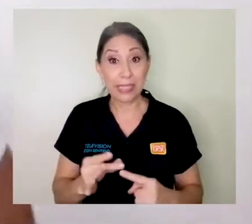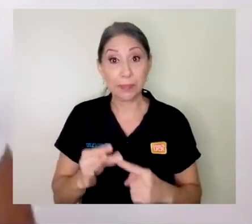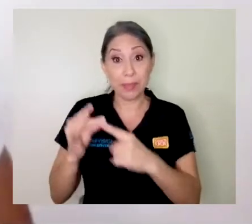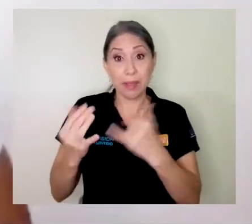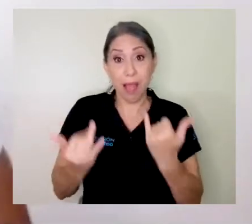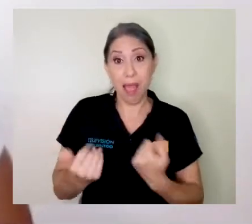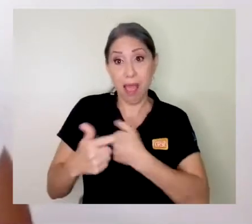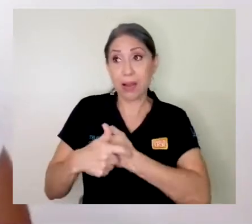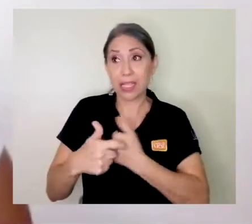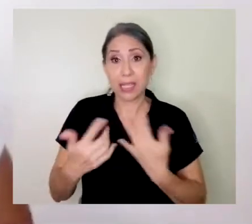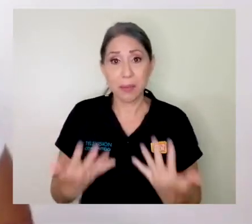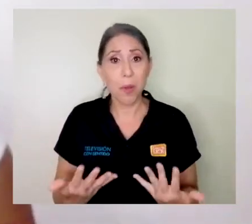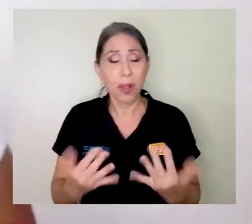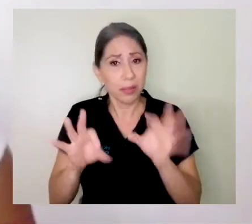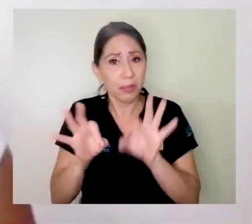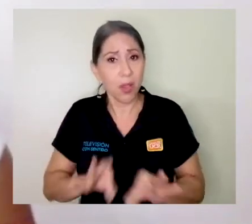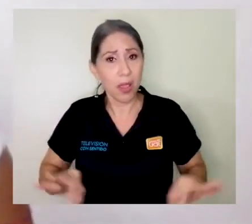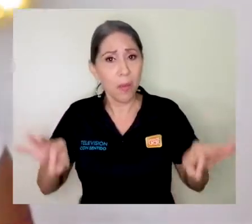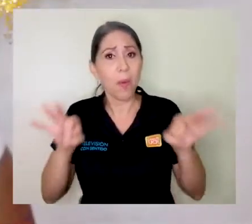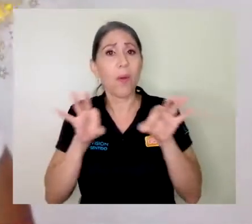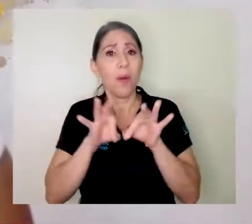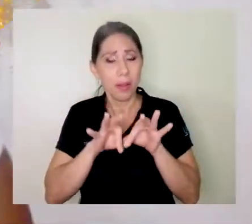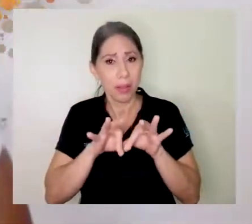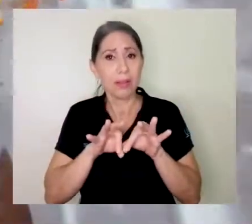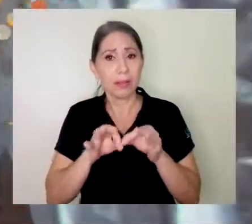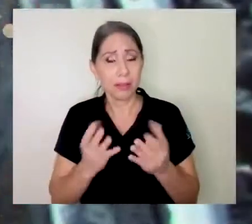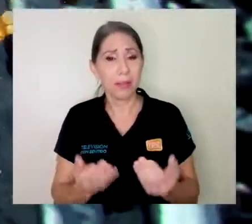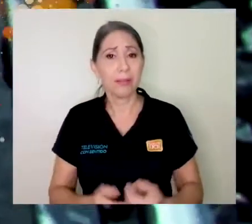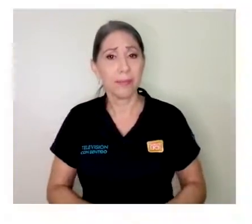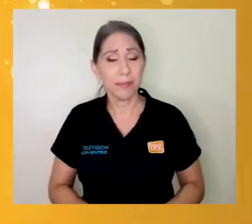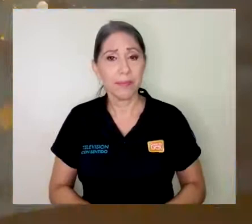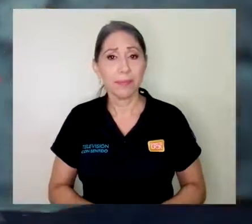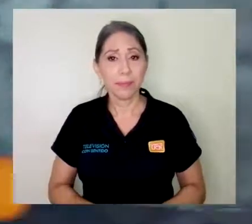sobre todo en estas épocas, son importantes por eso.